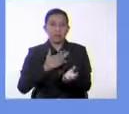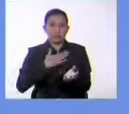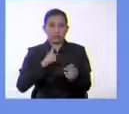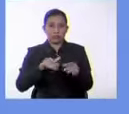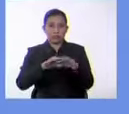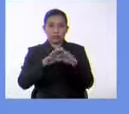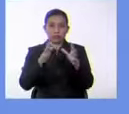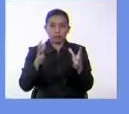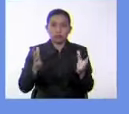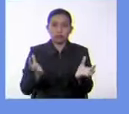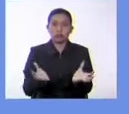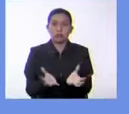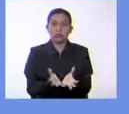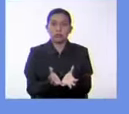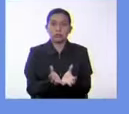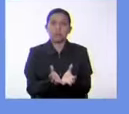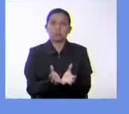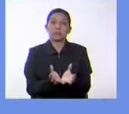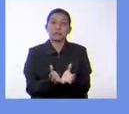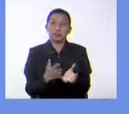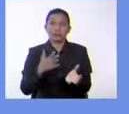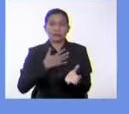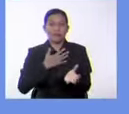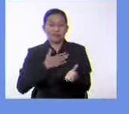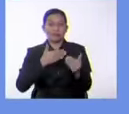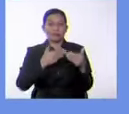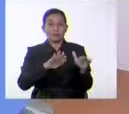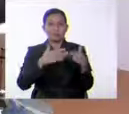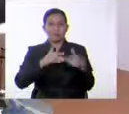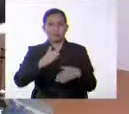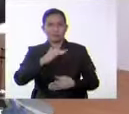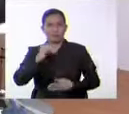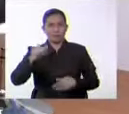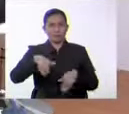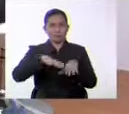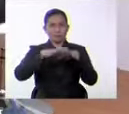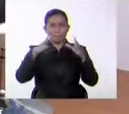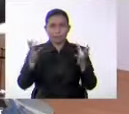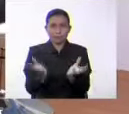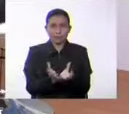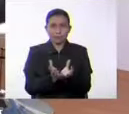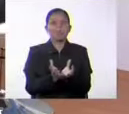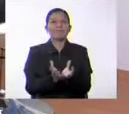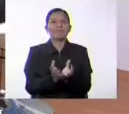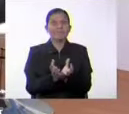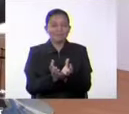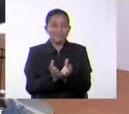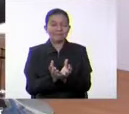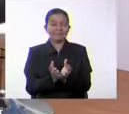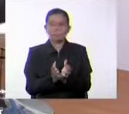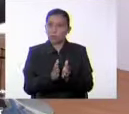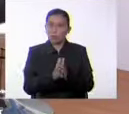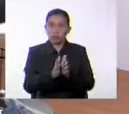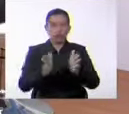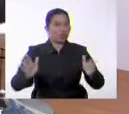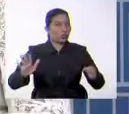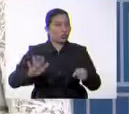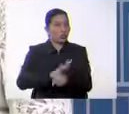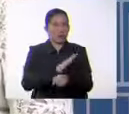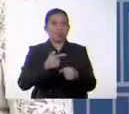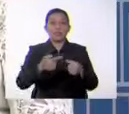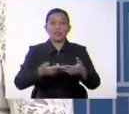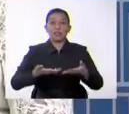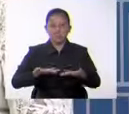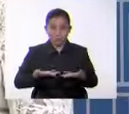puede decir de que conlleva a todas las naciones de todo el mundo. Así es, que son para todos. Es decir, los derechos humanos